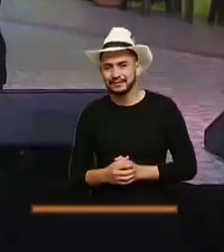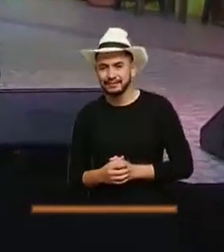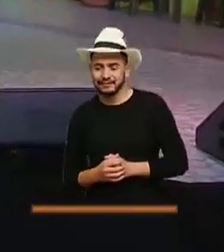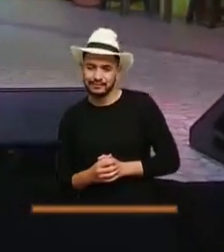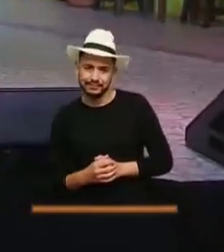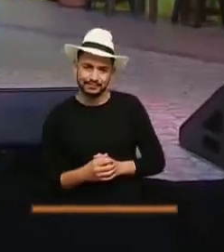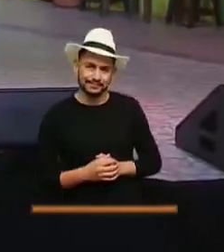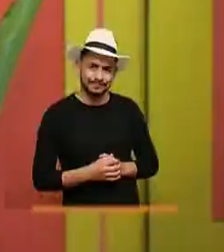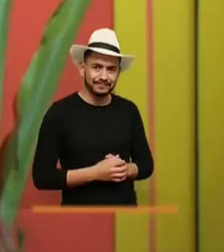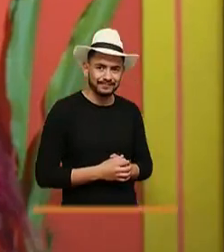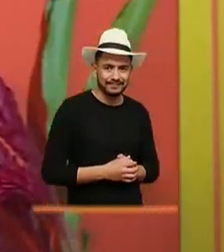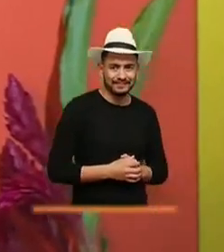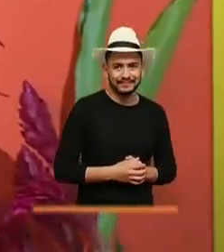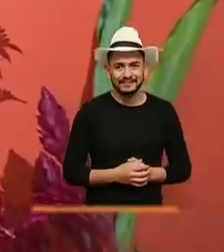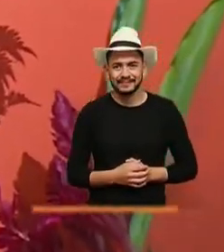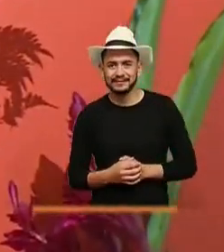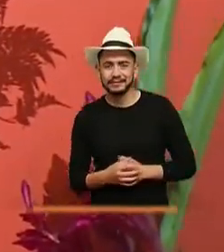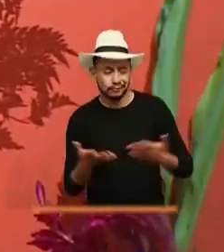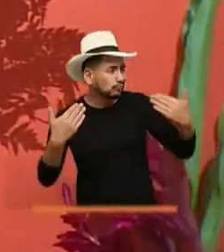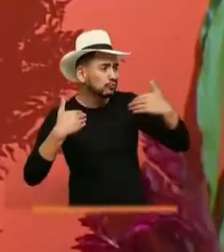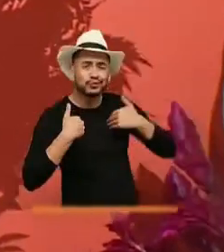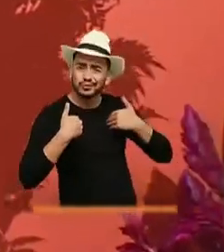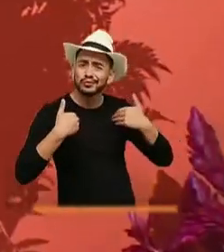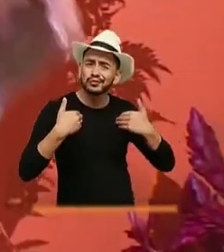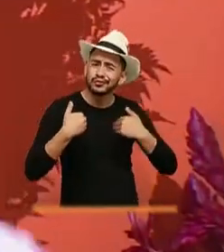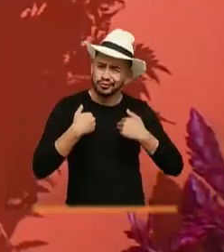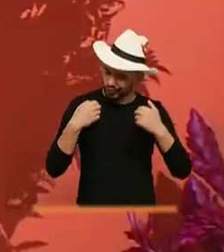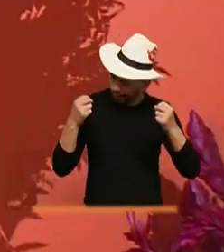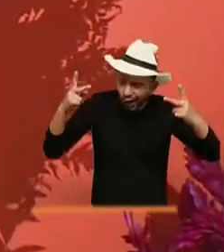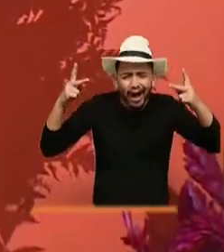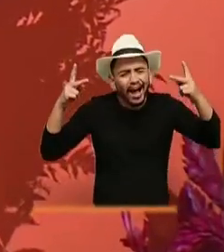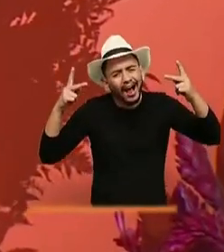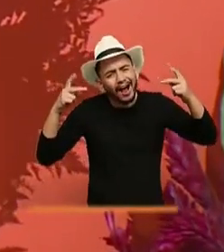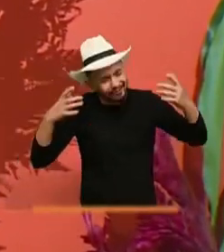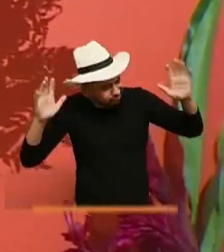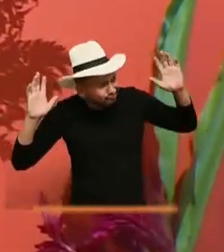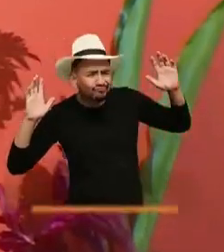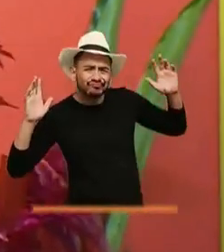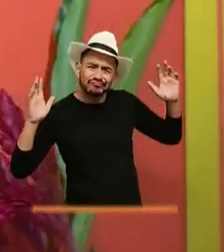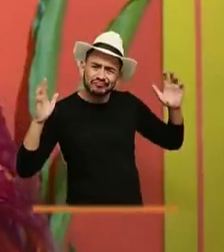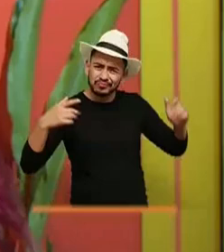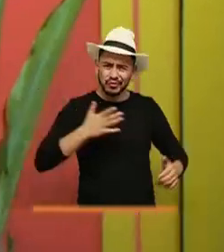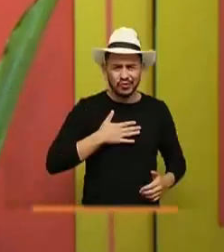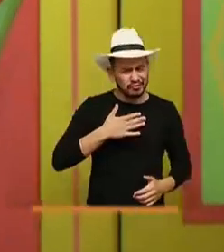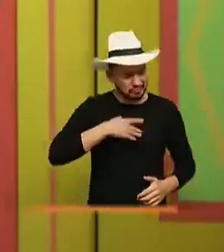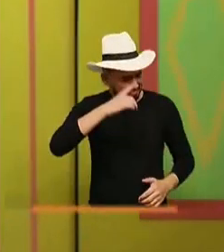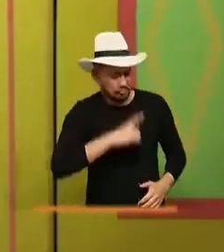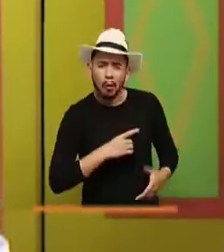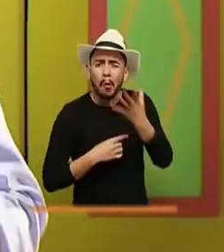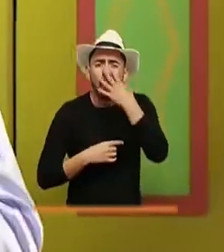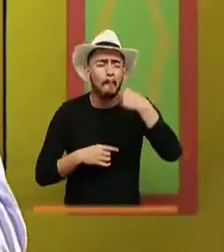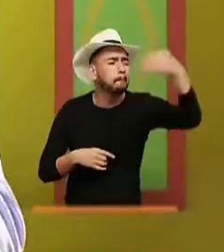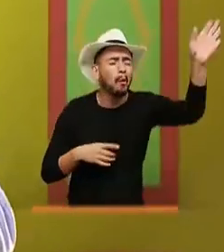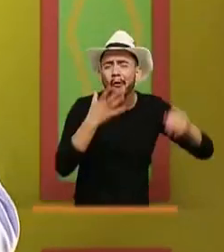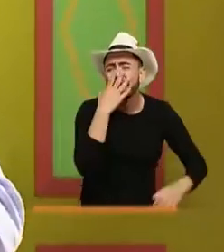Ahora sí me toca hacer lo que se me dé la gana, mejor dicho en la